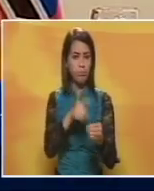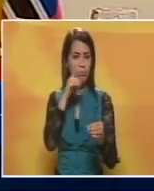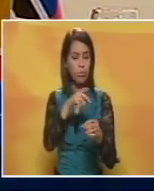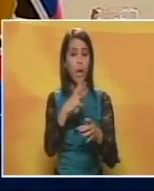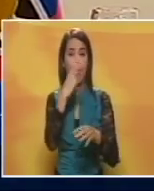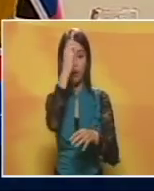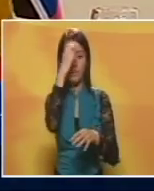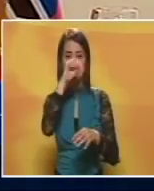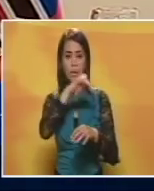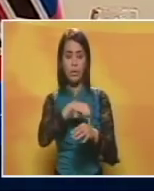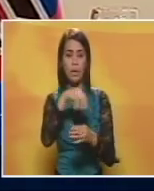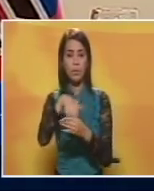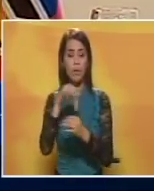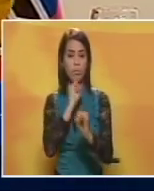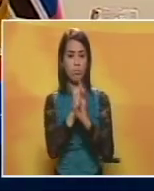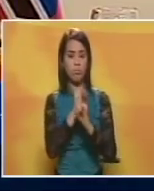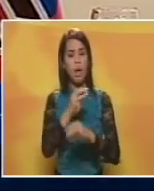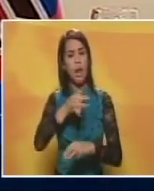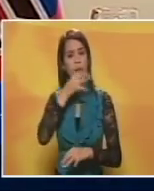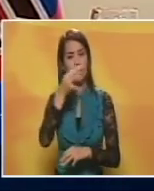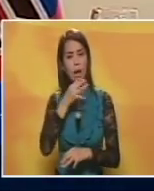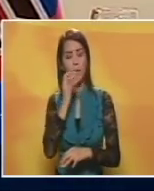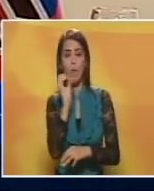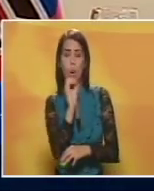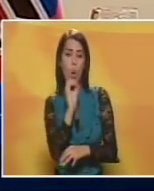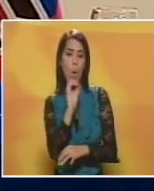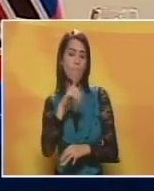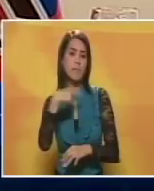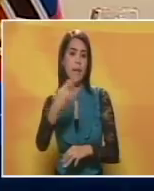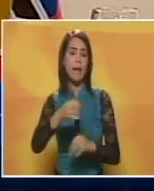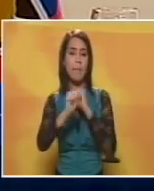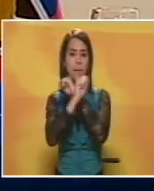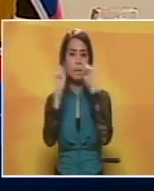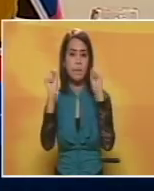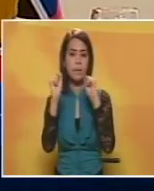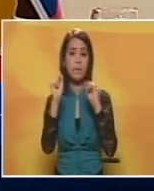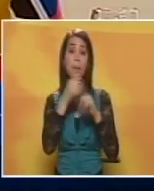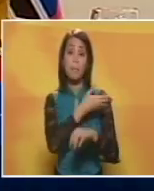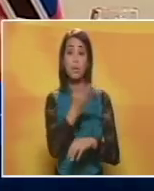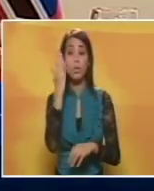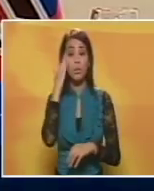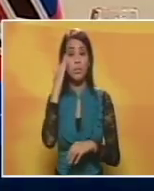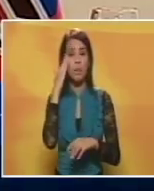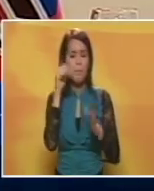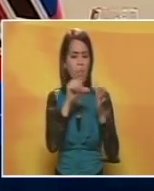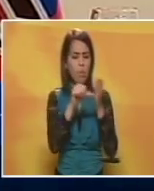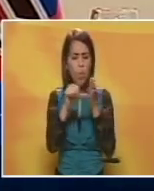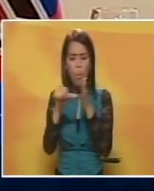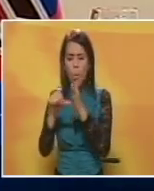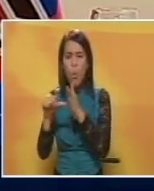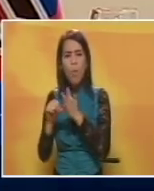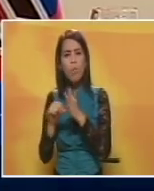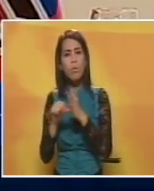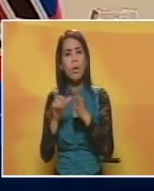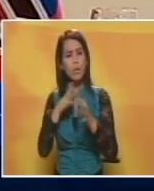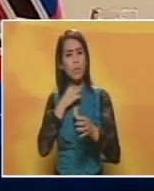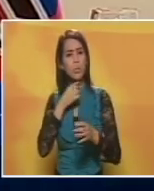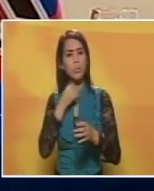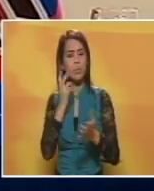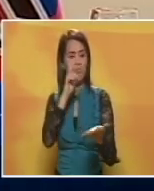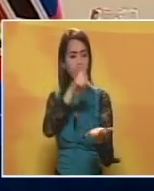del Consejo en horas de la tarde o más tardar mañana en la mañana para que sepan a cuál centro de votación les